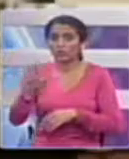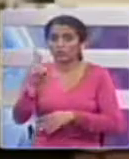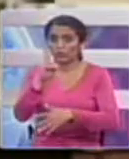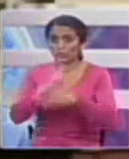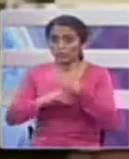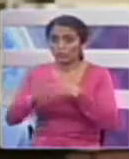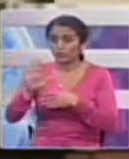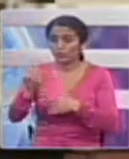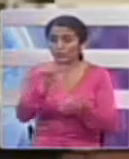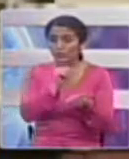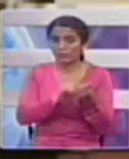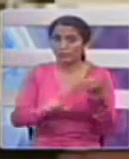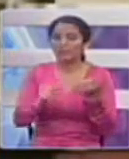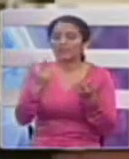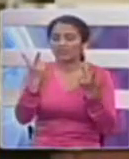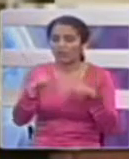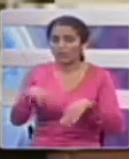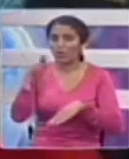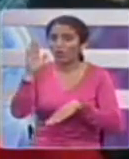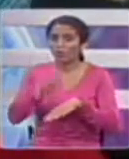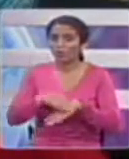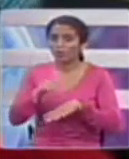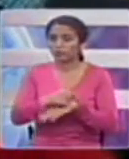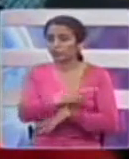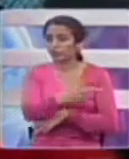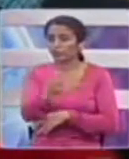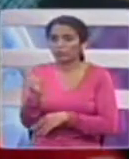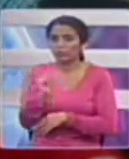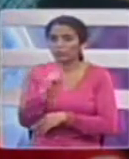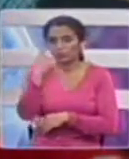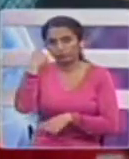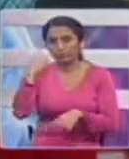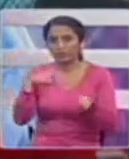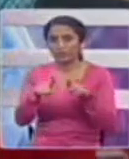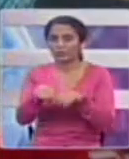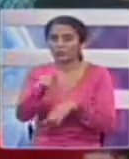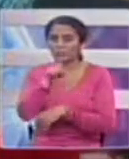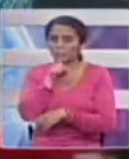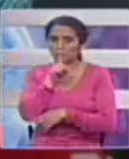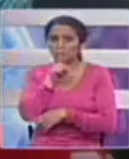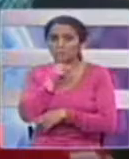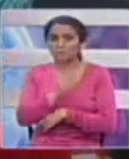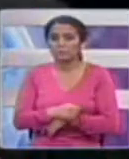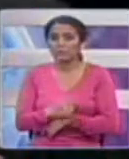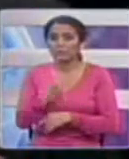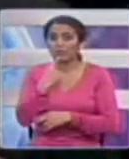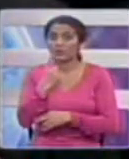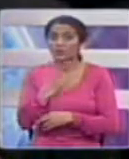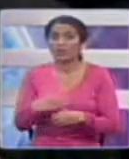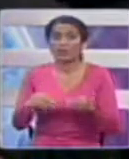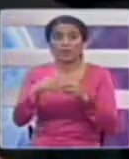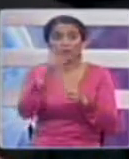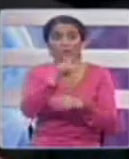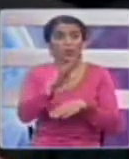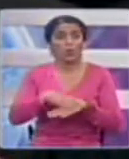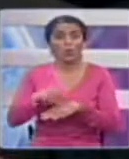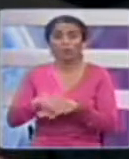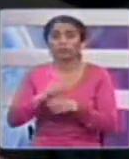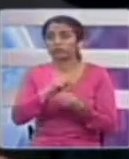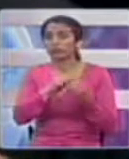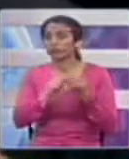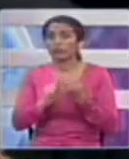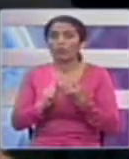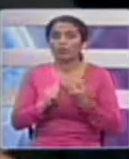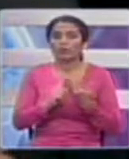P. también estarían involucrados, pero el fiscal apunta a un número mayor de actores. Hemos vinculado a 12